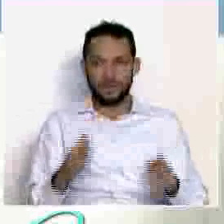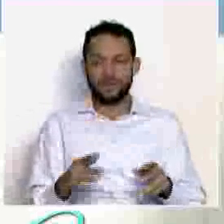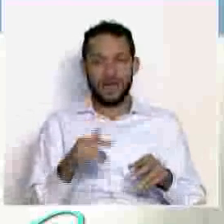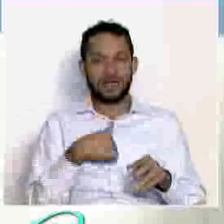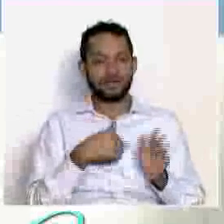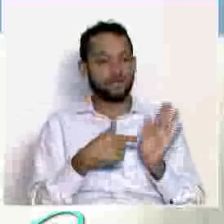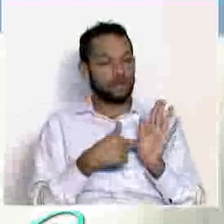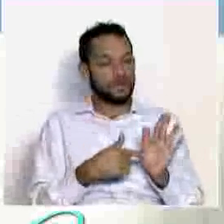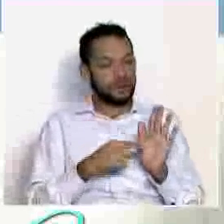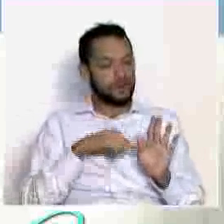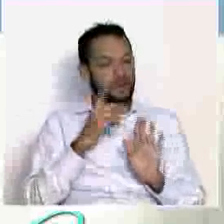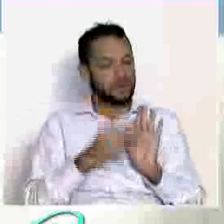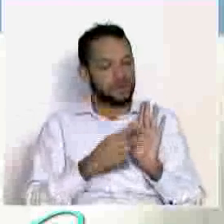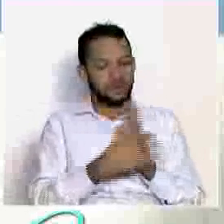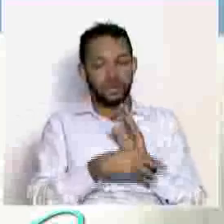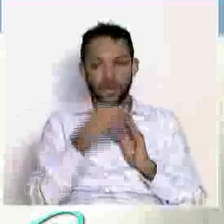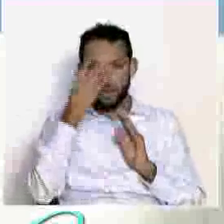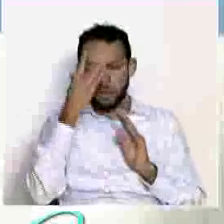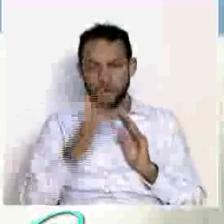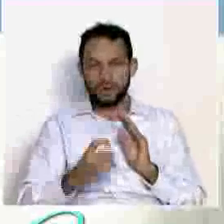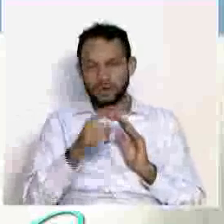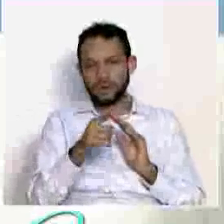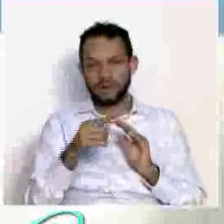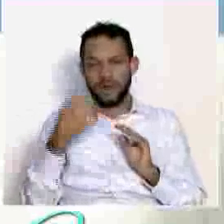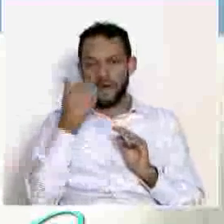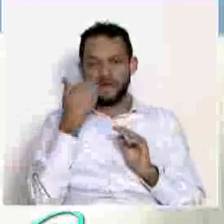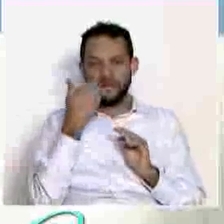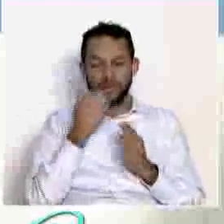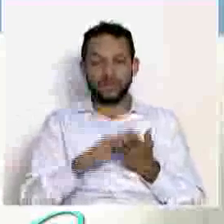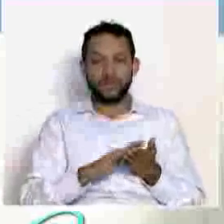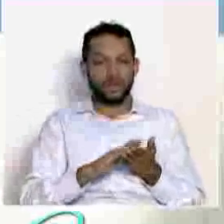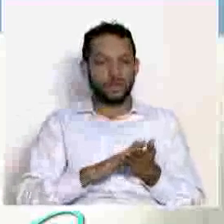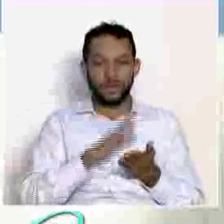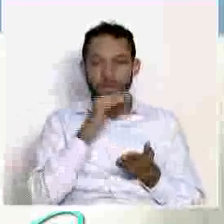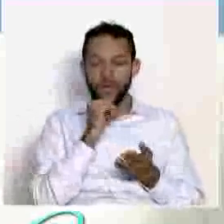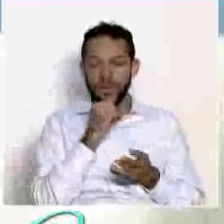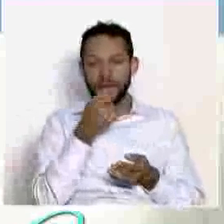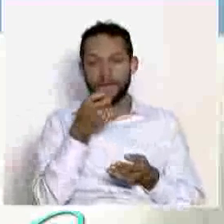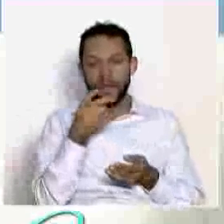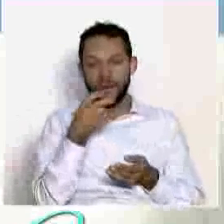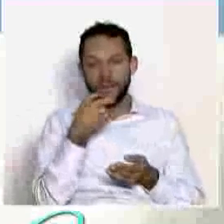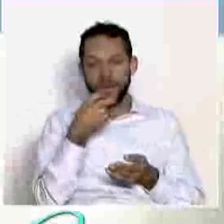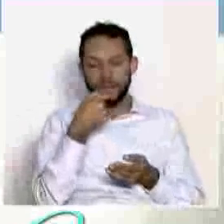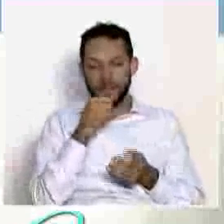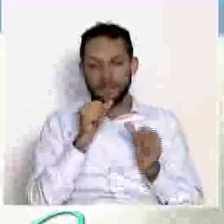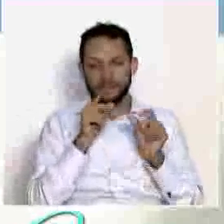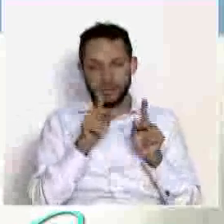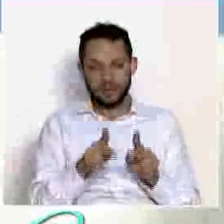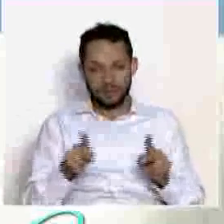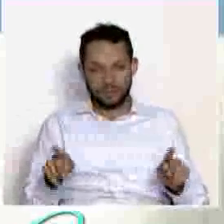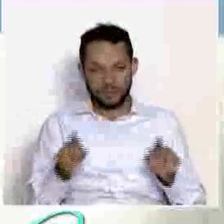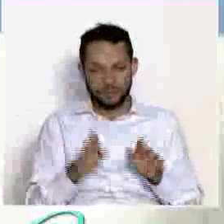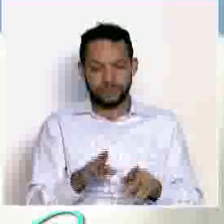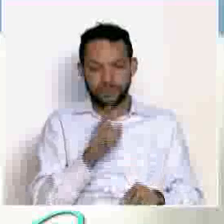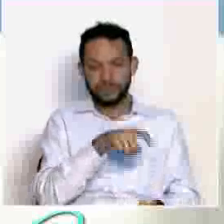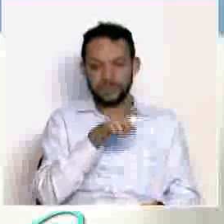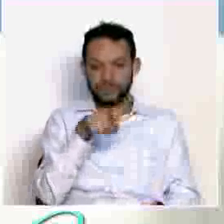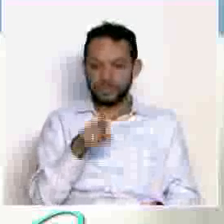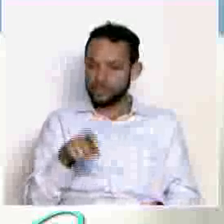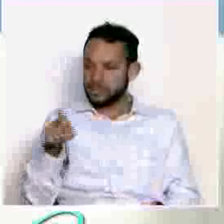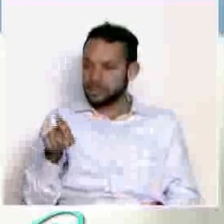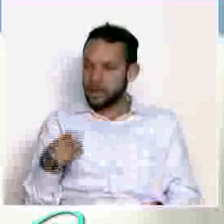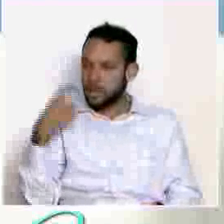acá, pero poco resuelve un medicamento y es el paciente que está brincando de consultorio en